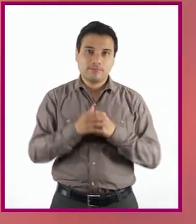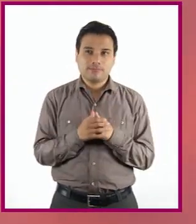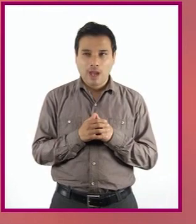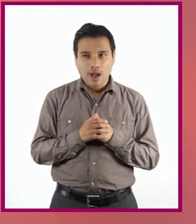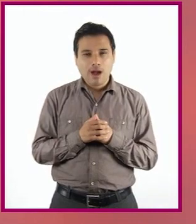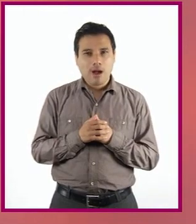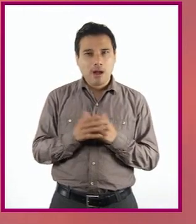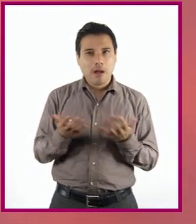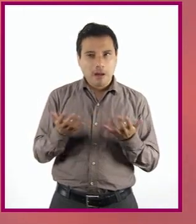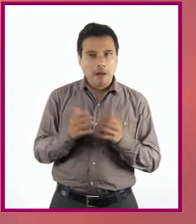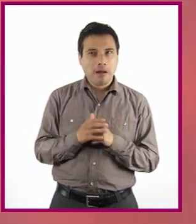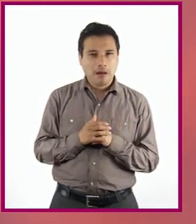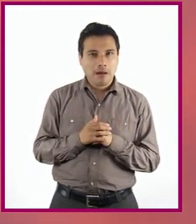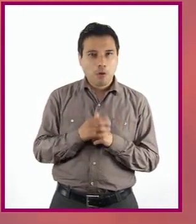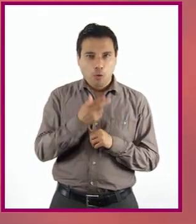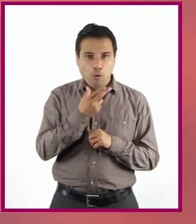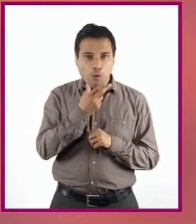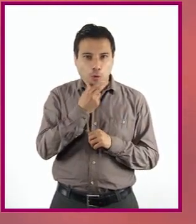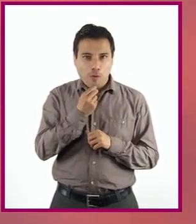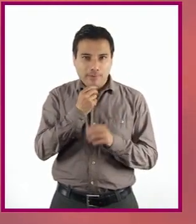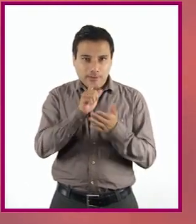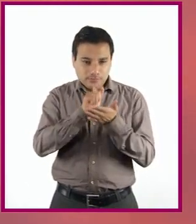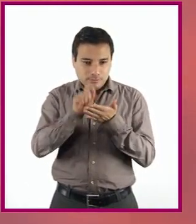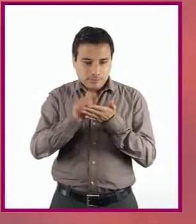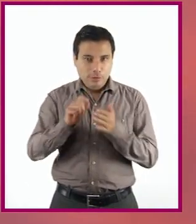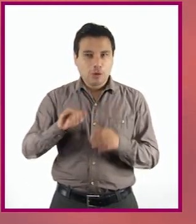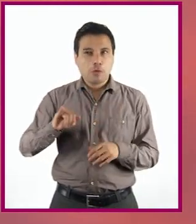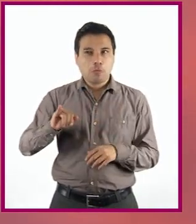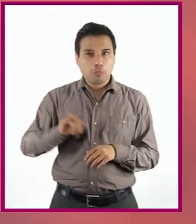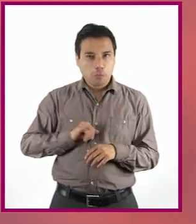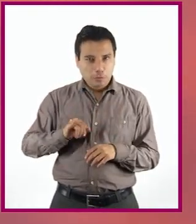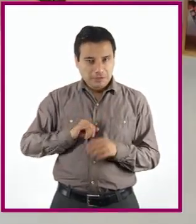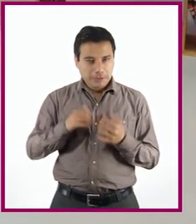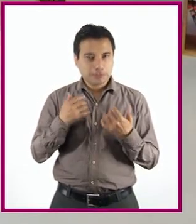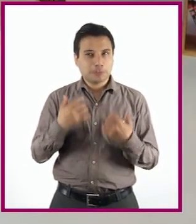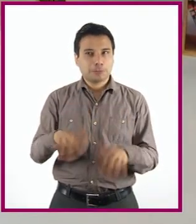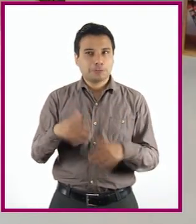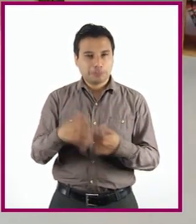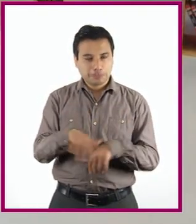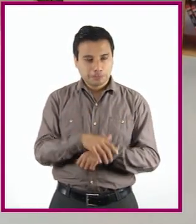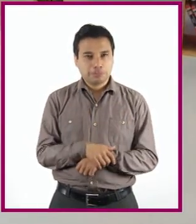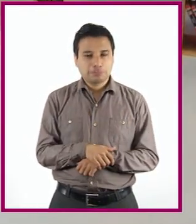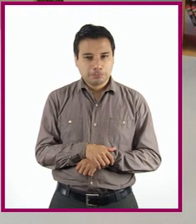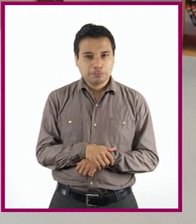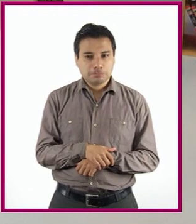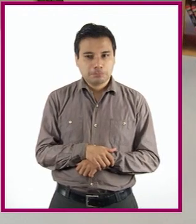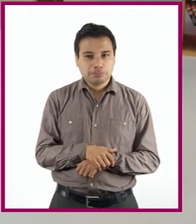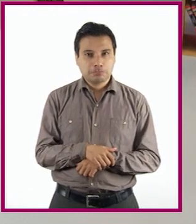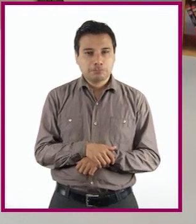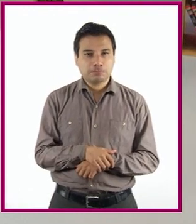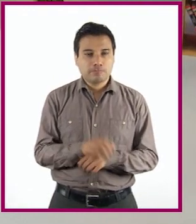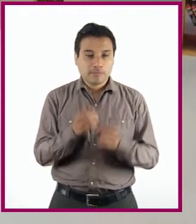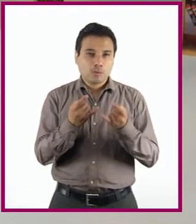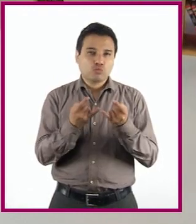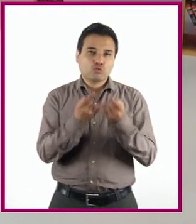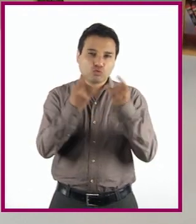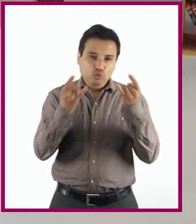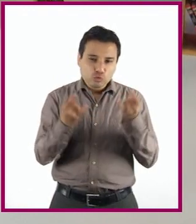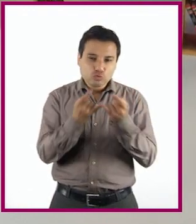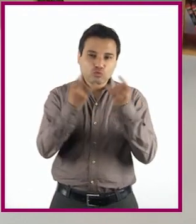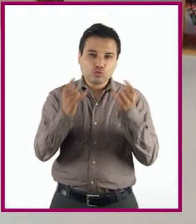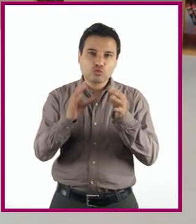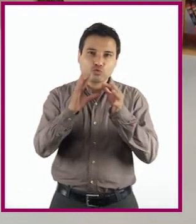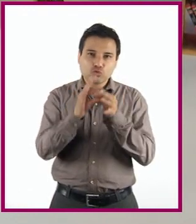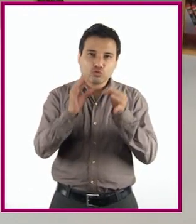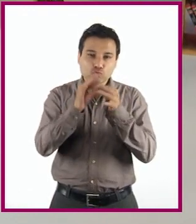la que el gran Gabriel García Márquez nos relata hechos tan significativos de su infancia y cómo los detalla de la misma manera que lo